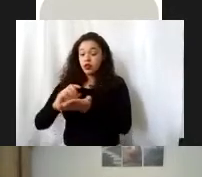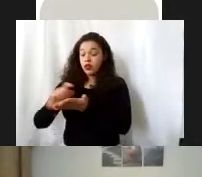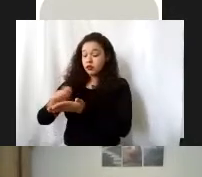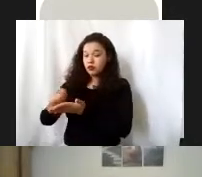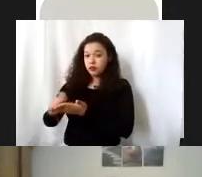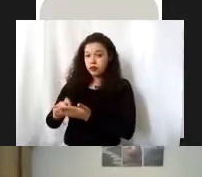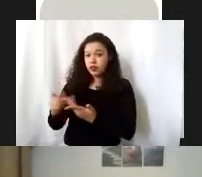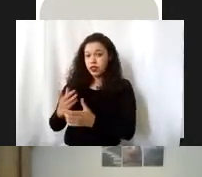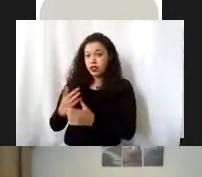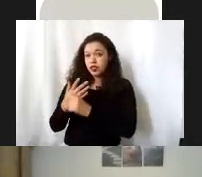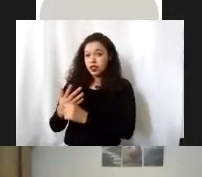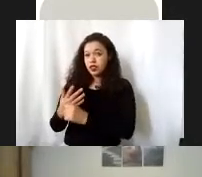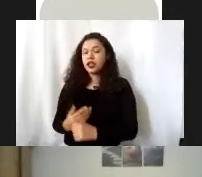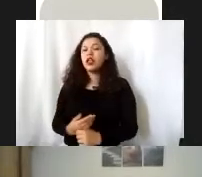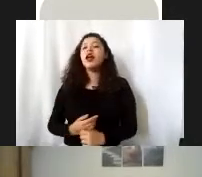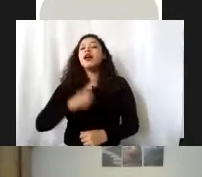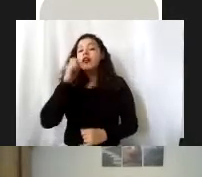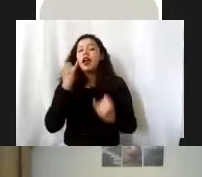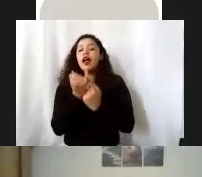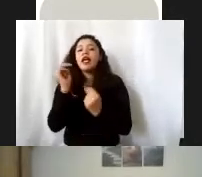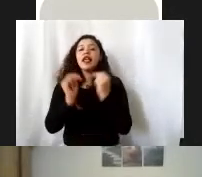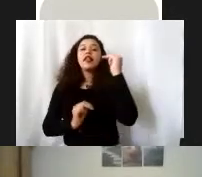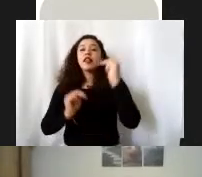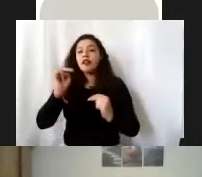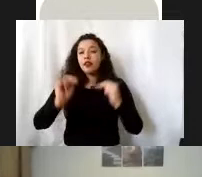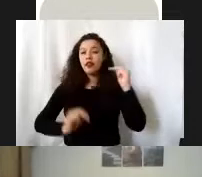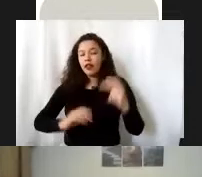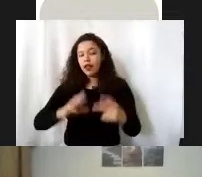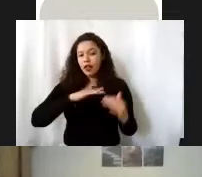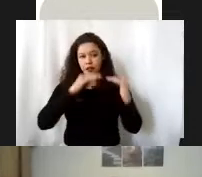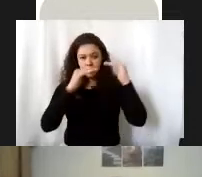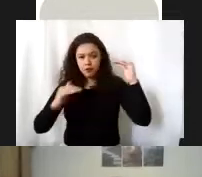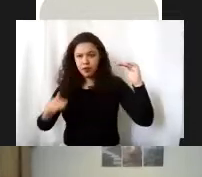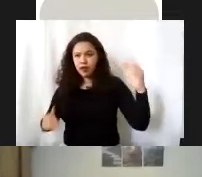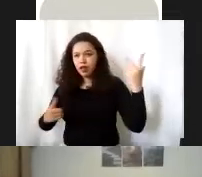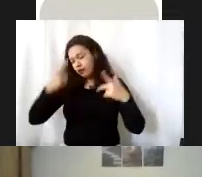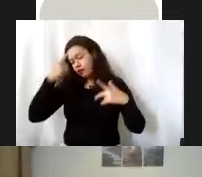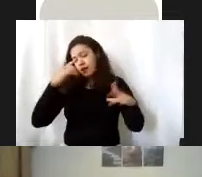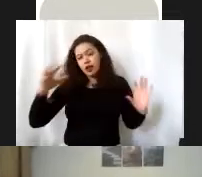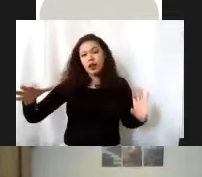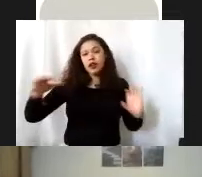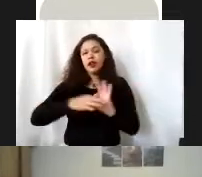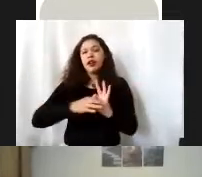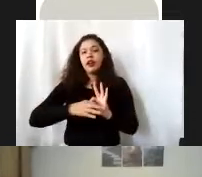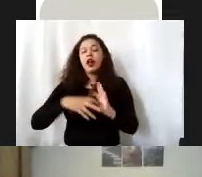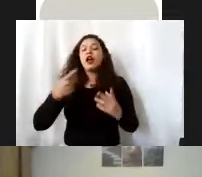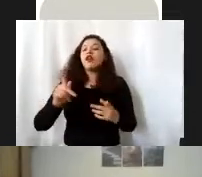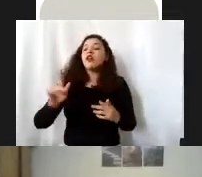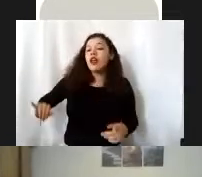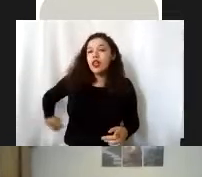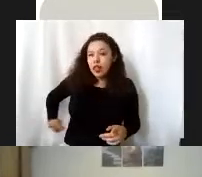también tiene esas categorías, tienen que ir de acuerdo a los intereses, a